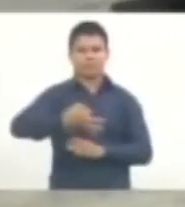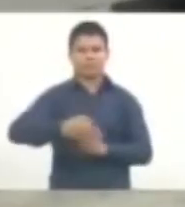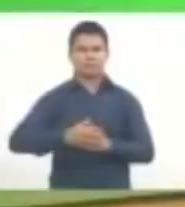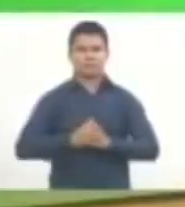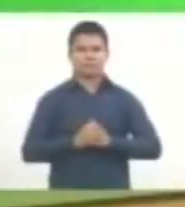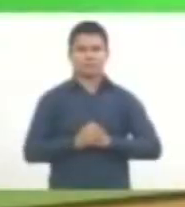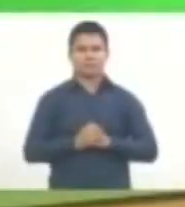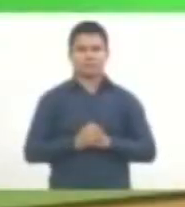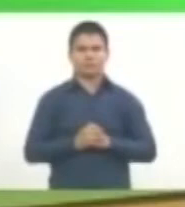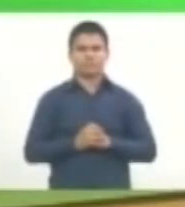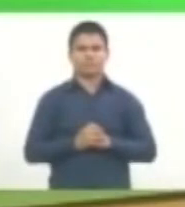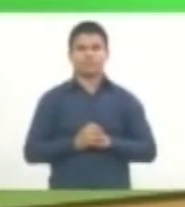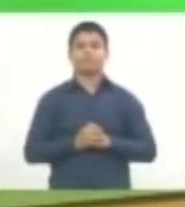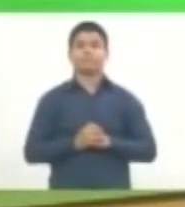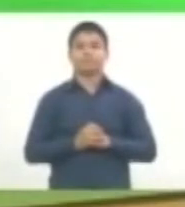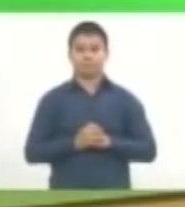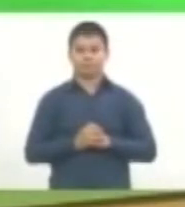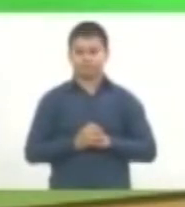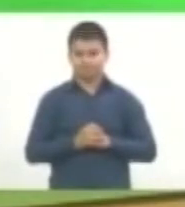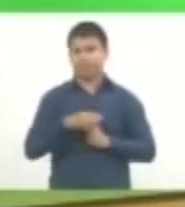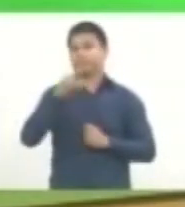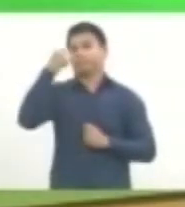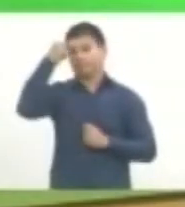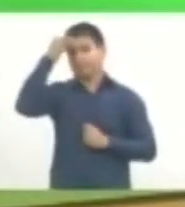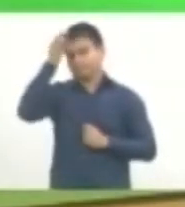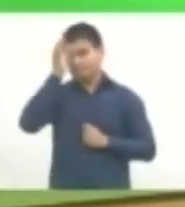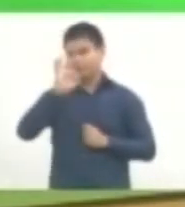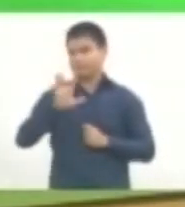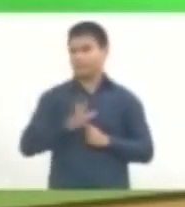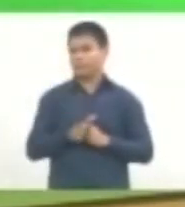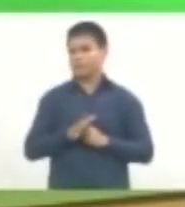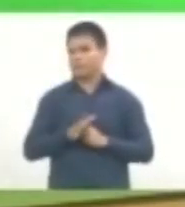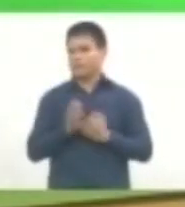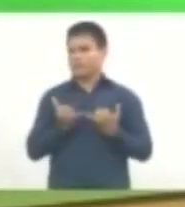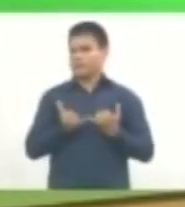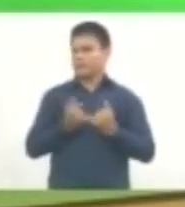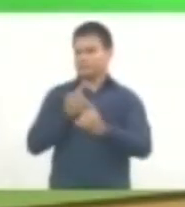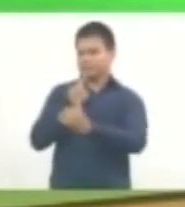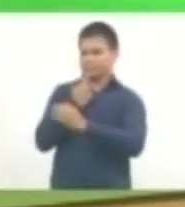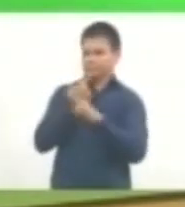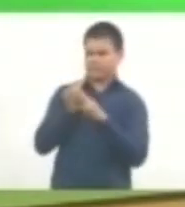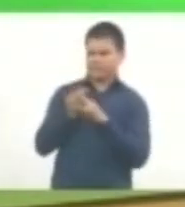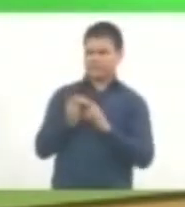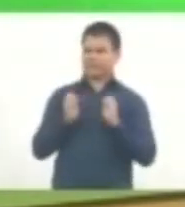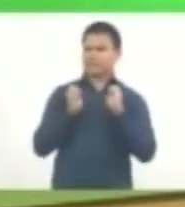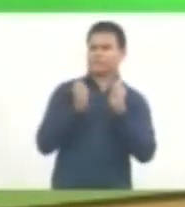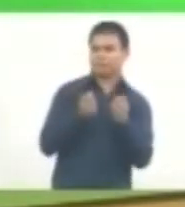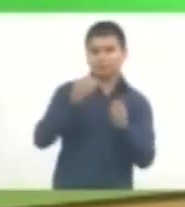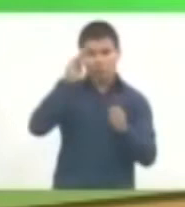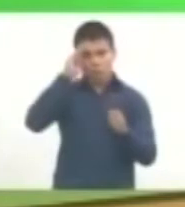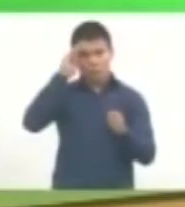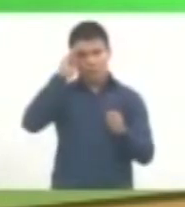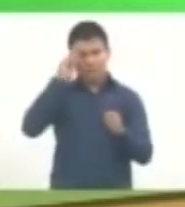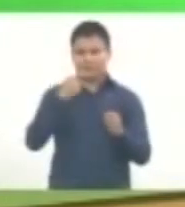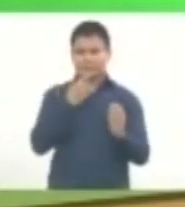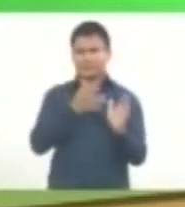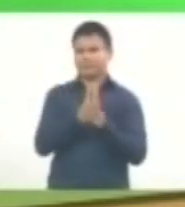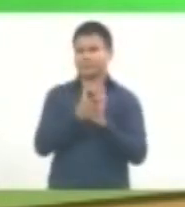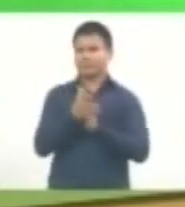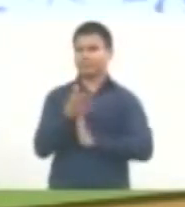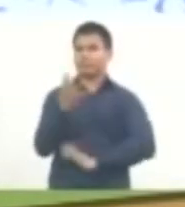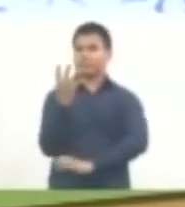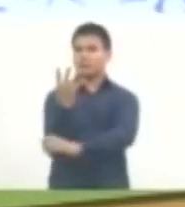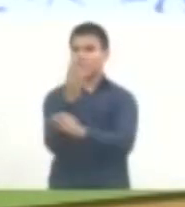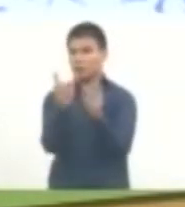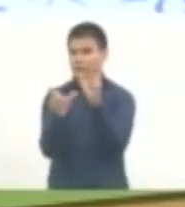verdad. Y como presunta desaparición forzada, tipifican las autoridades de policía en el Magdalena la situación de 4 compradores de ganado